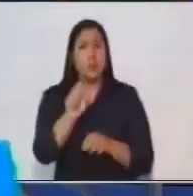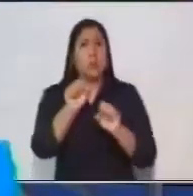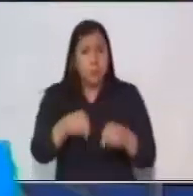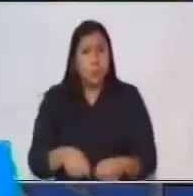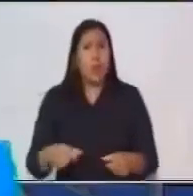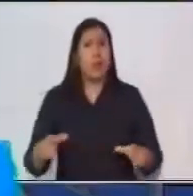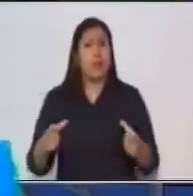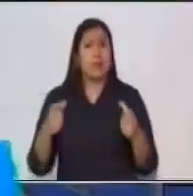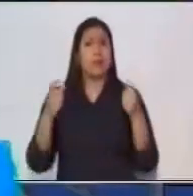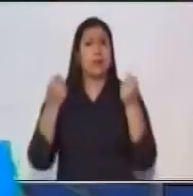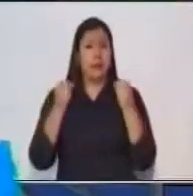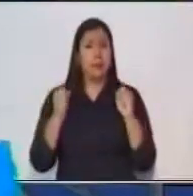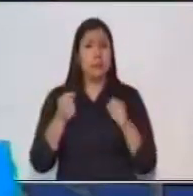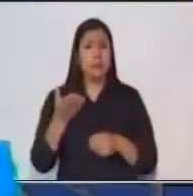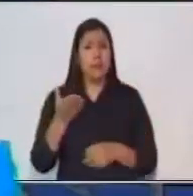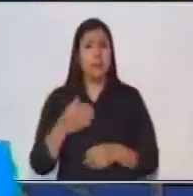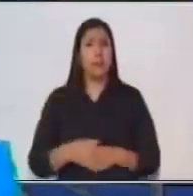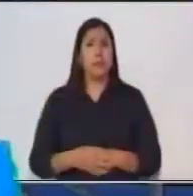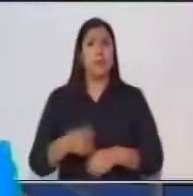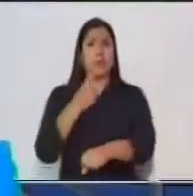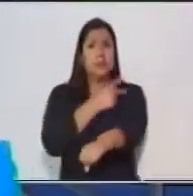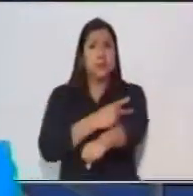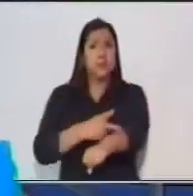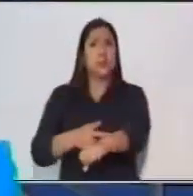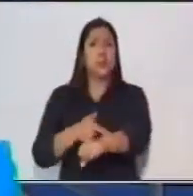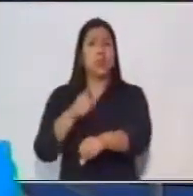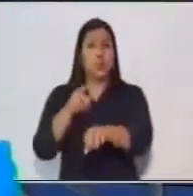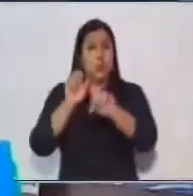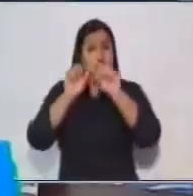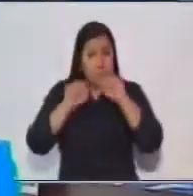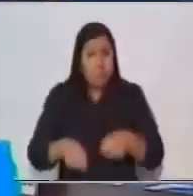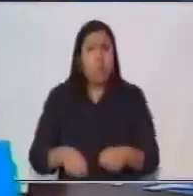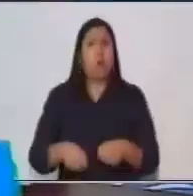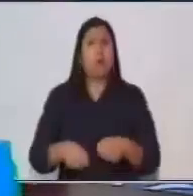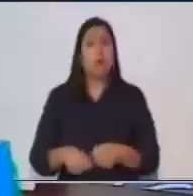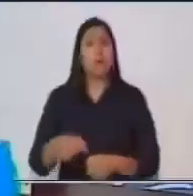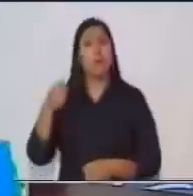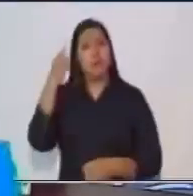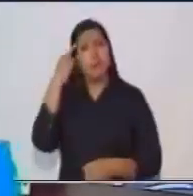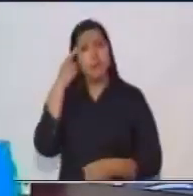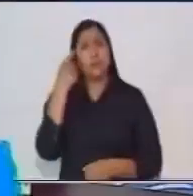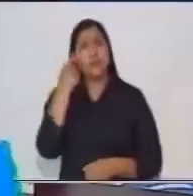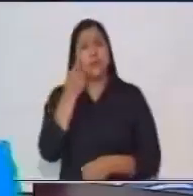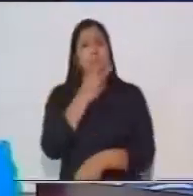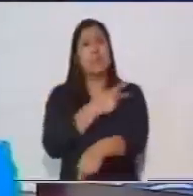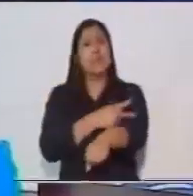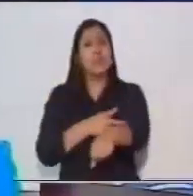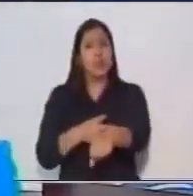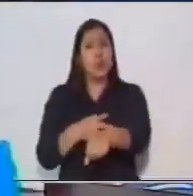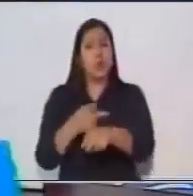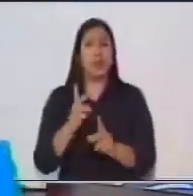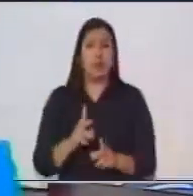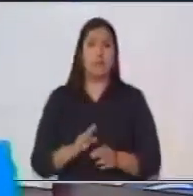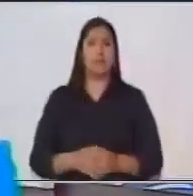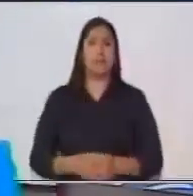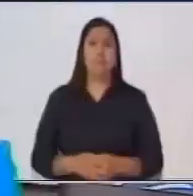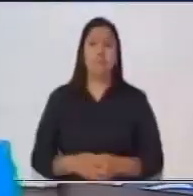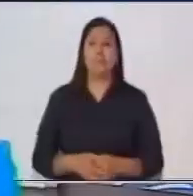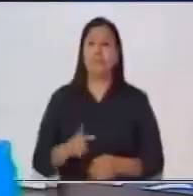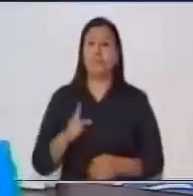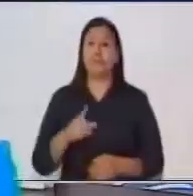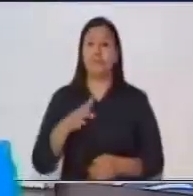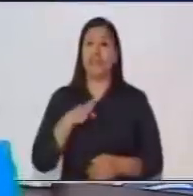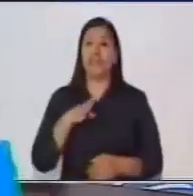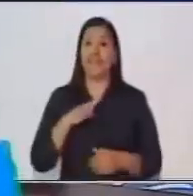crear la historia. Puede darle el sentido a esta historia breve. Tenemos